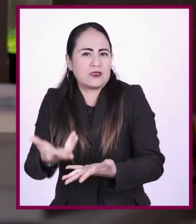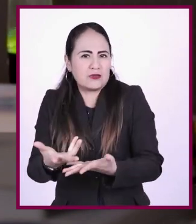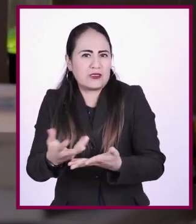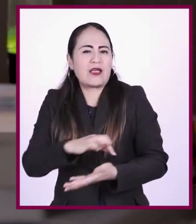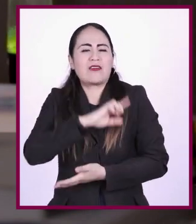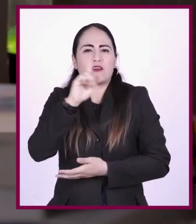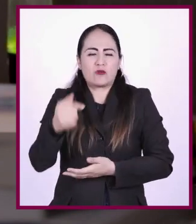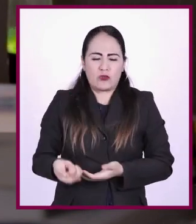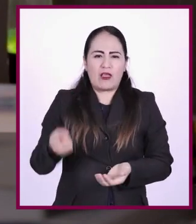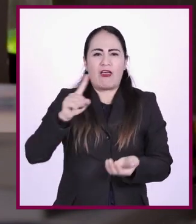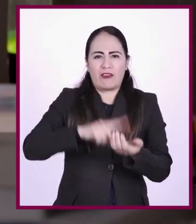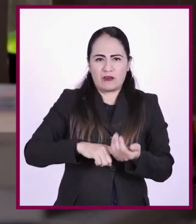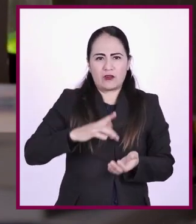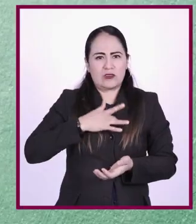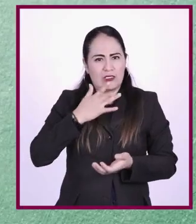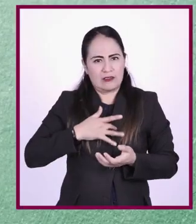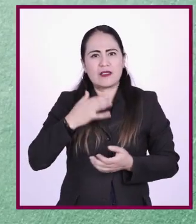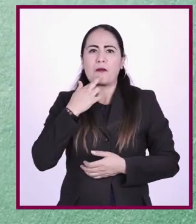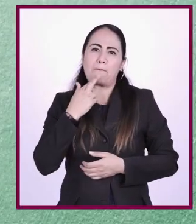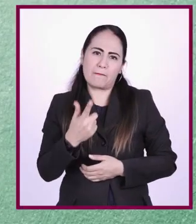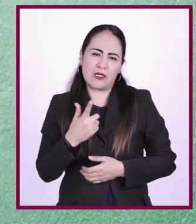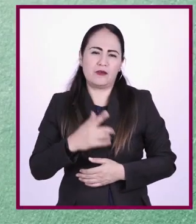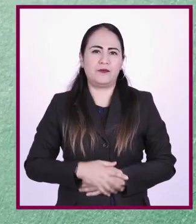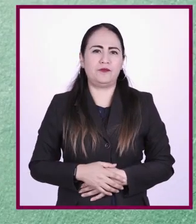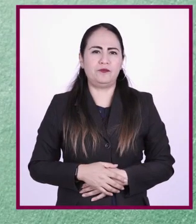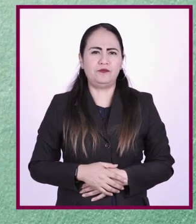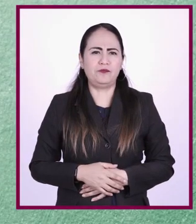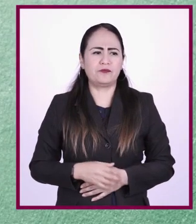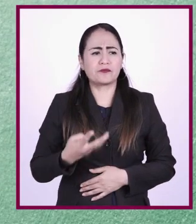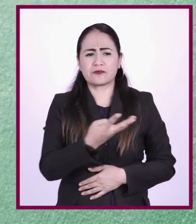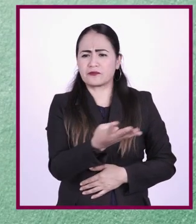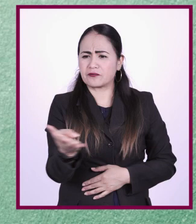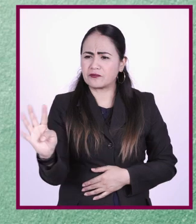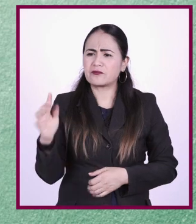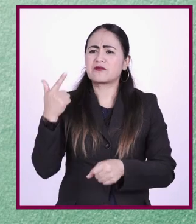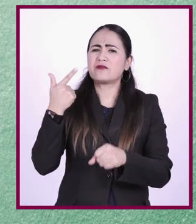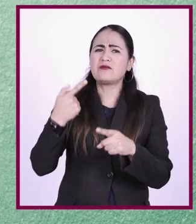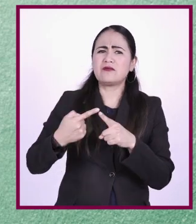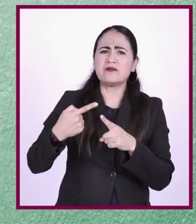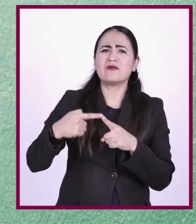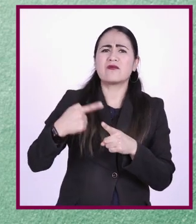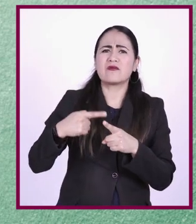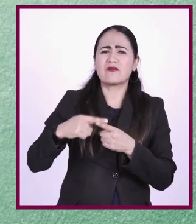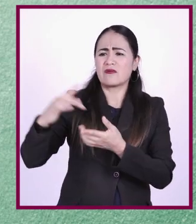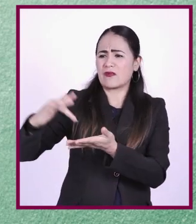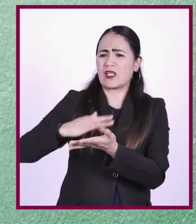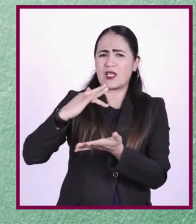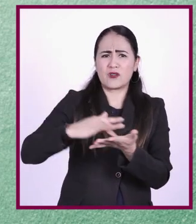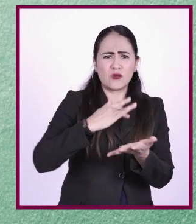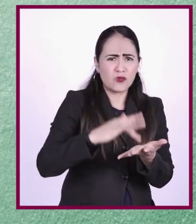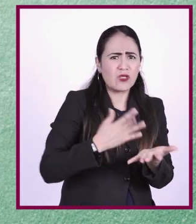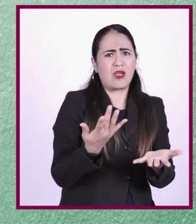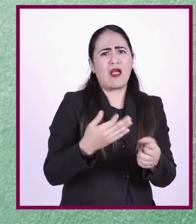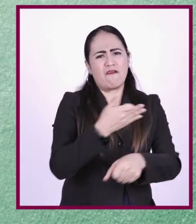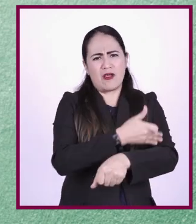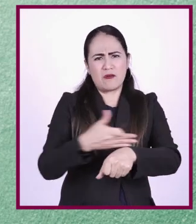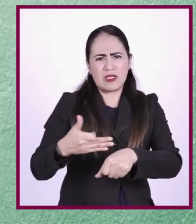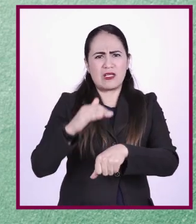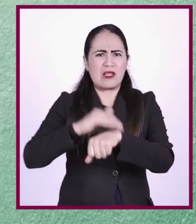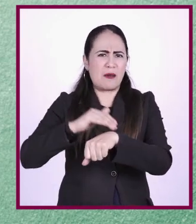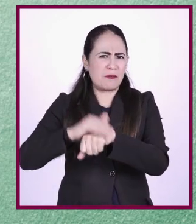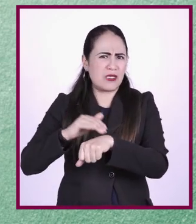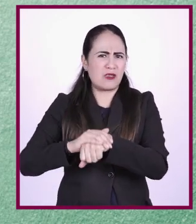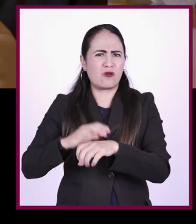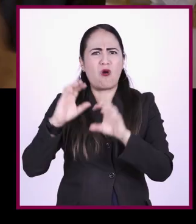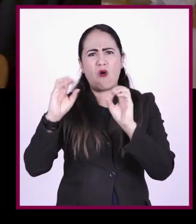y organizar mejor tu estado interior. Identifica quienes te apoyan y están contigo en las buenas y en las malas.